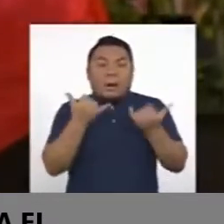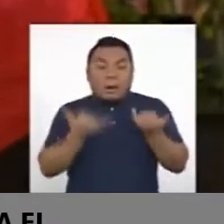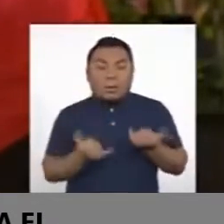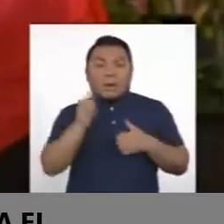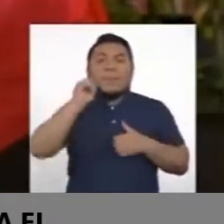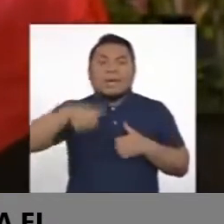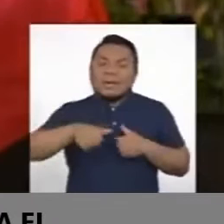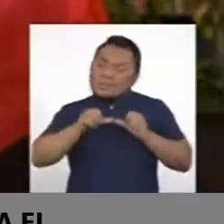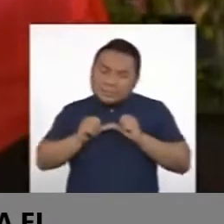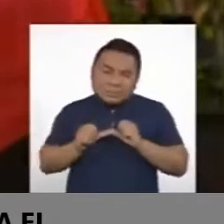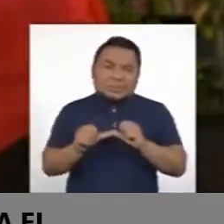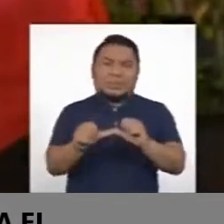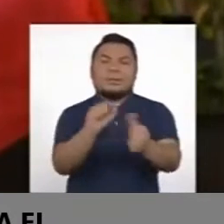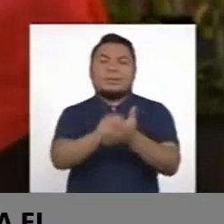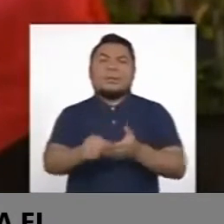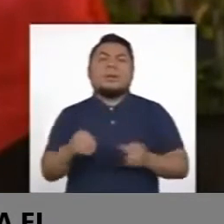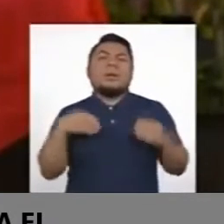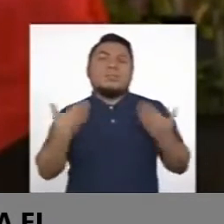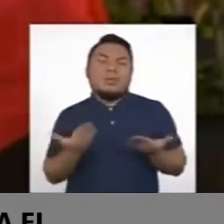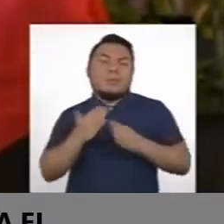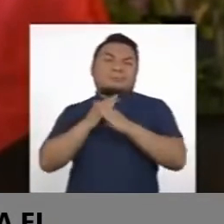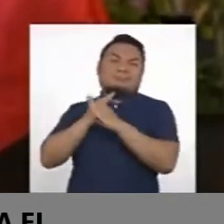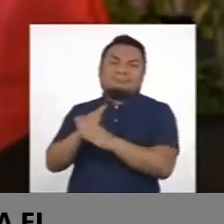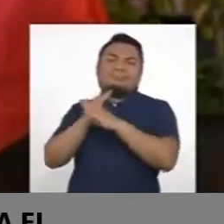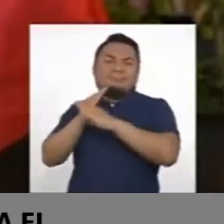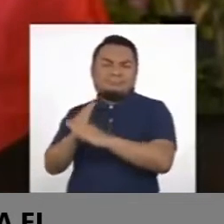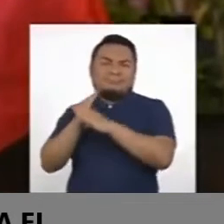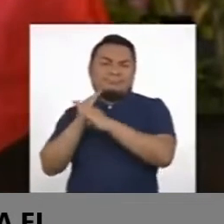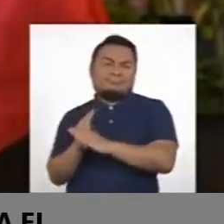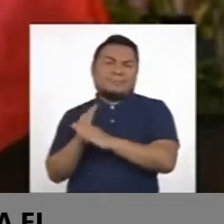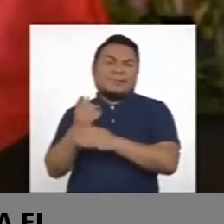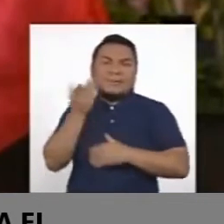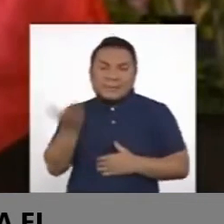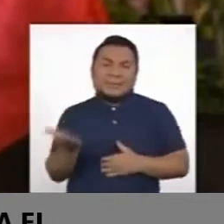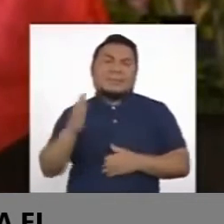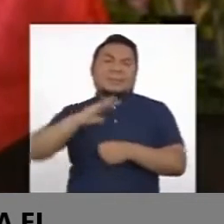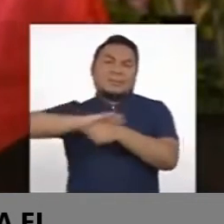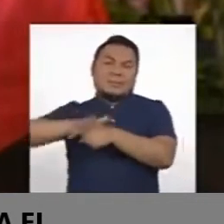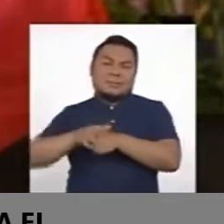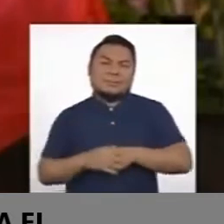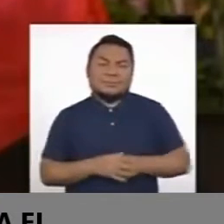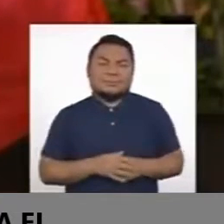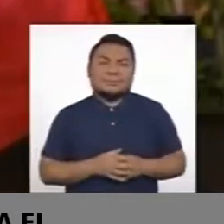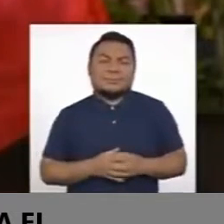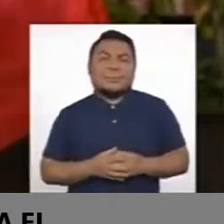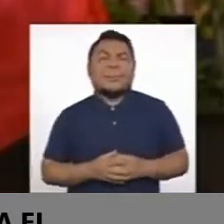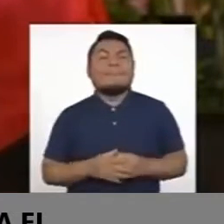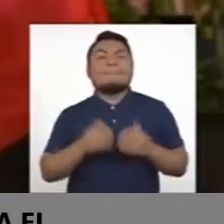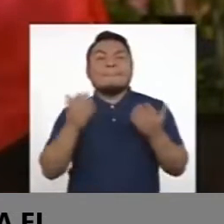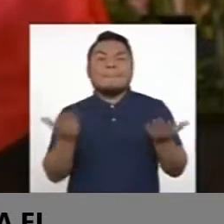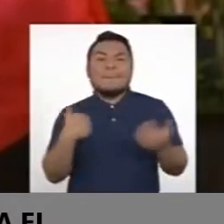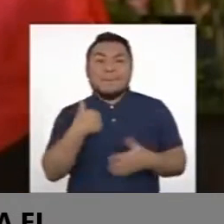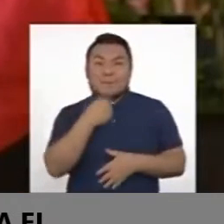próximos meses para poder seguir combatiendo de manera adecuada este virus. Yo